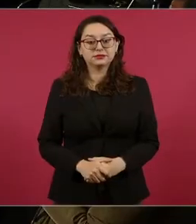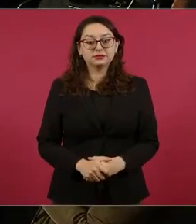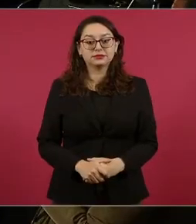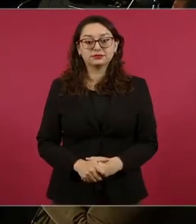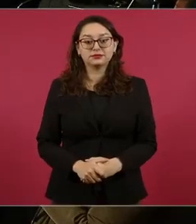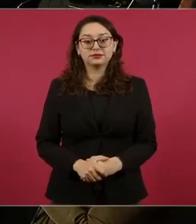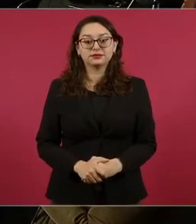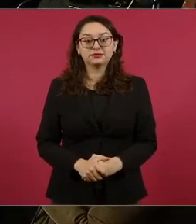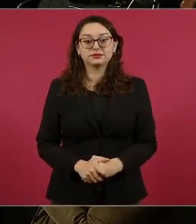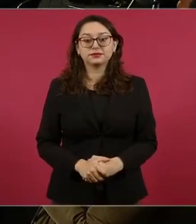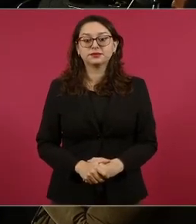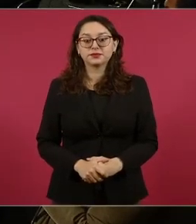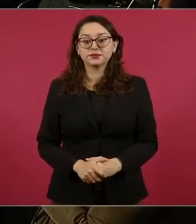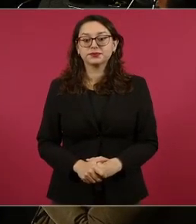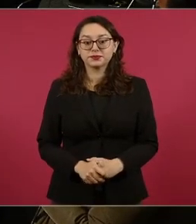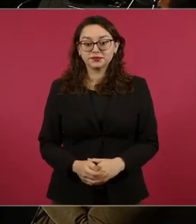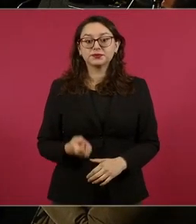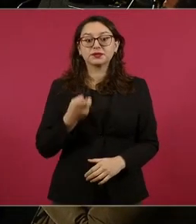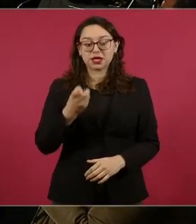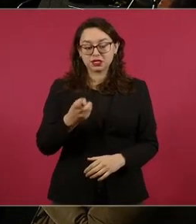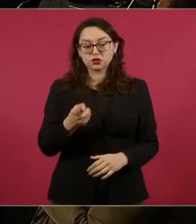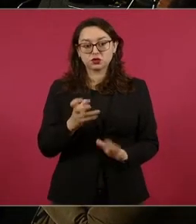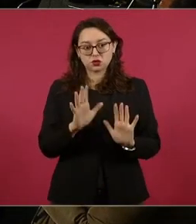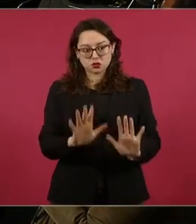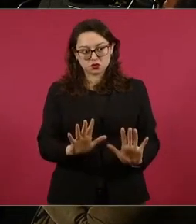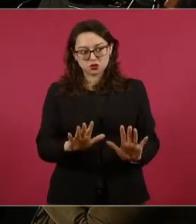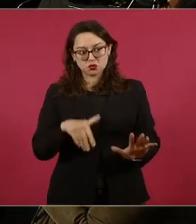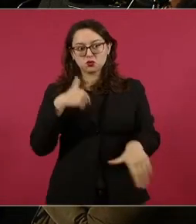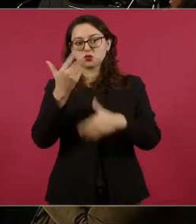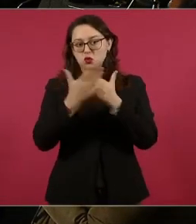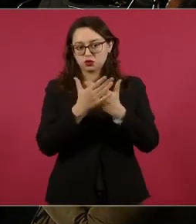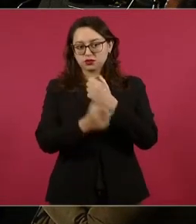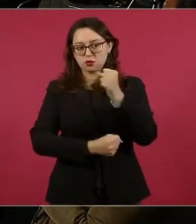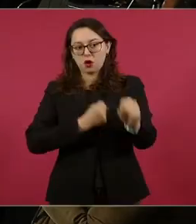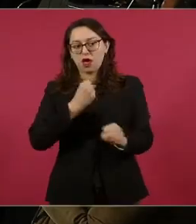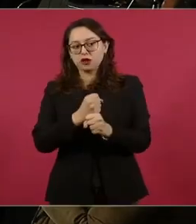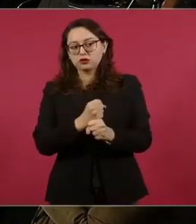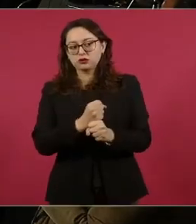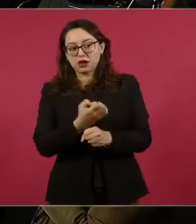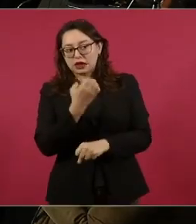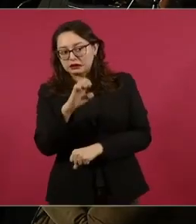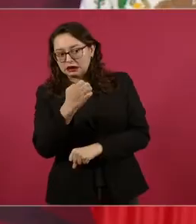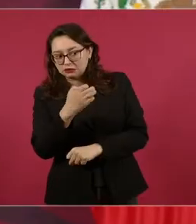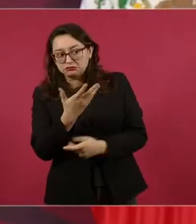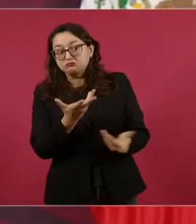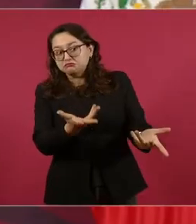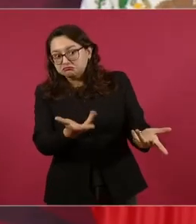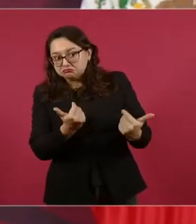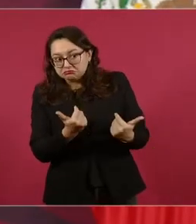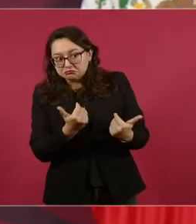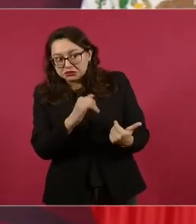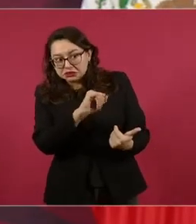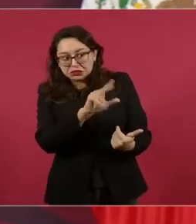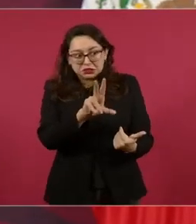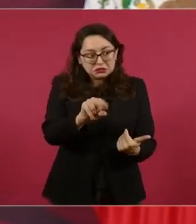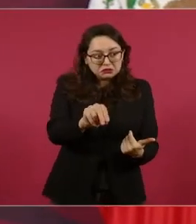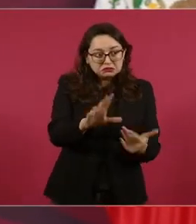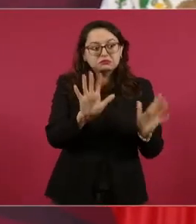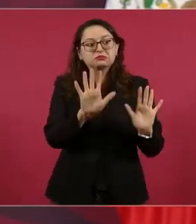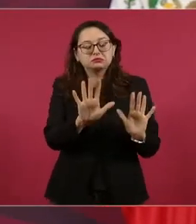líneas eso es lo que vamos a decidir a principio de año si una de